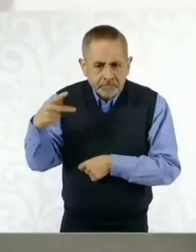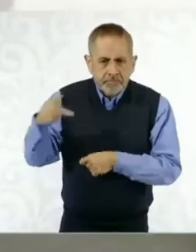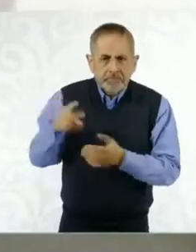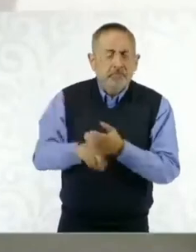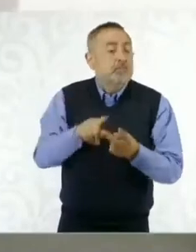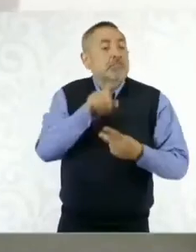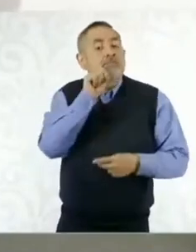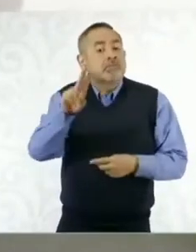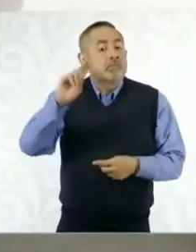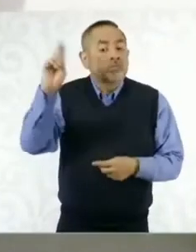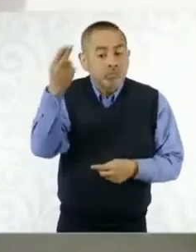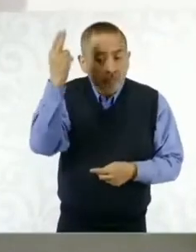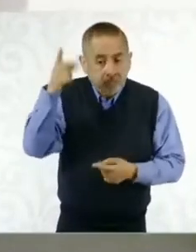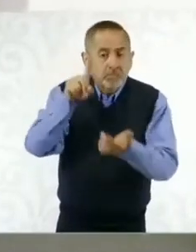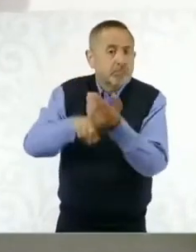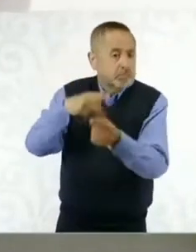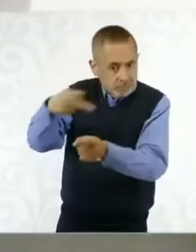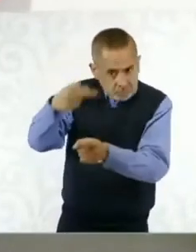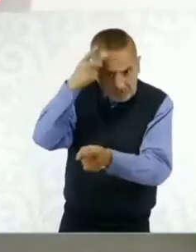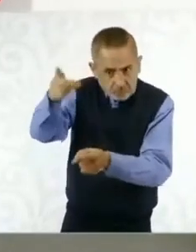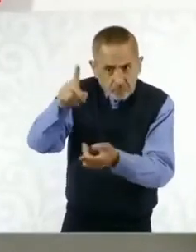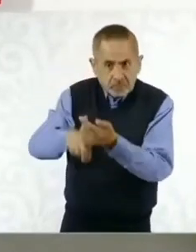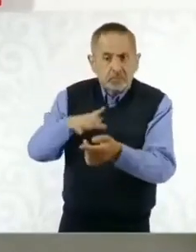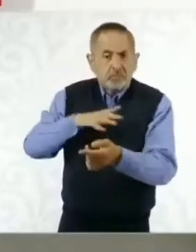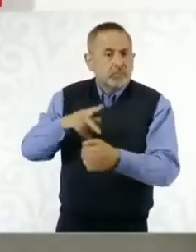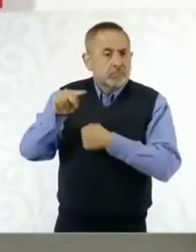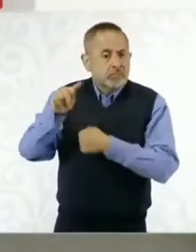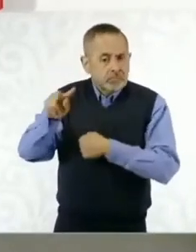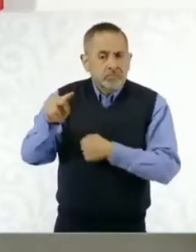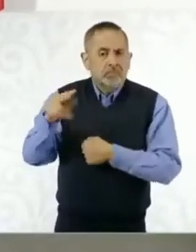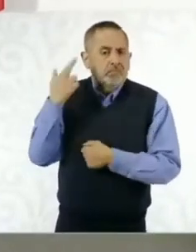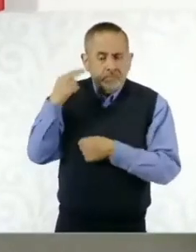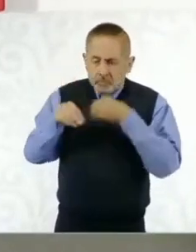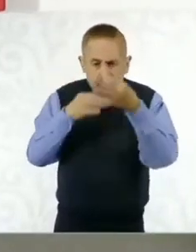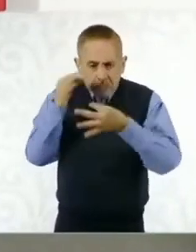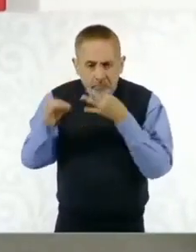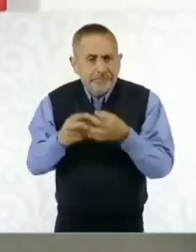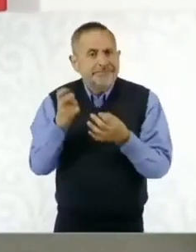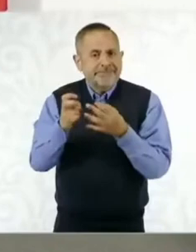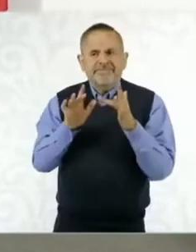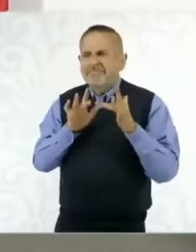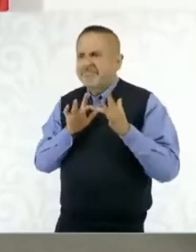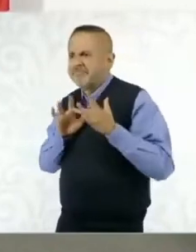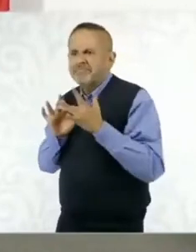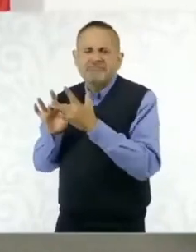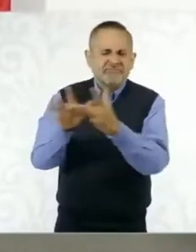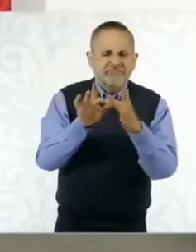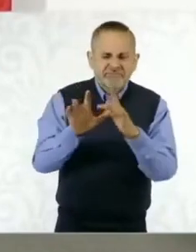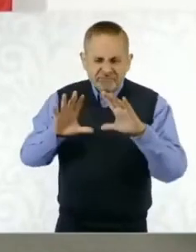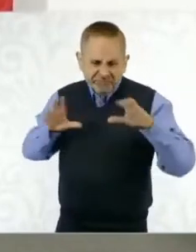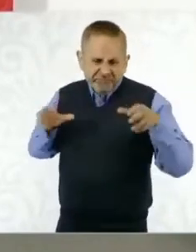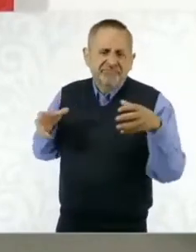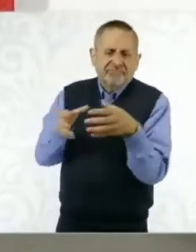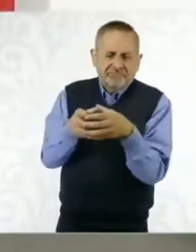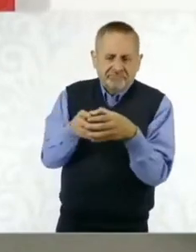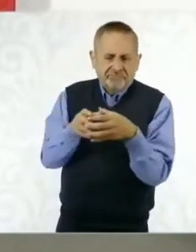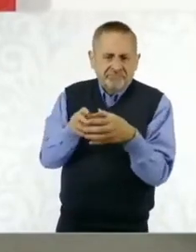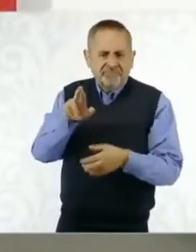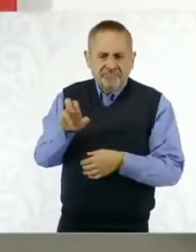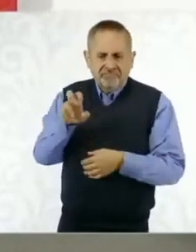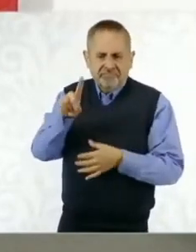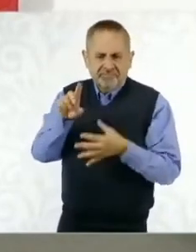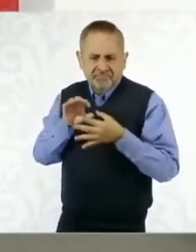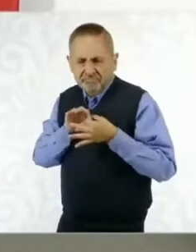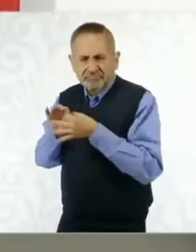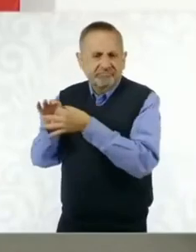las universidades también. Entonces es importante que se haga una red de medios públicos que puedan tener